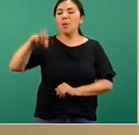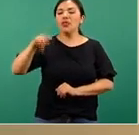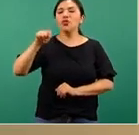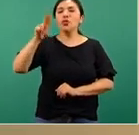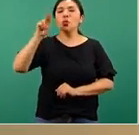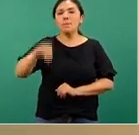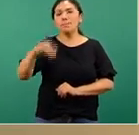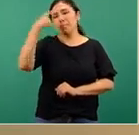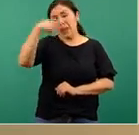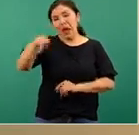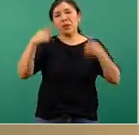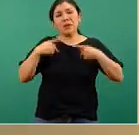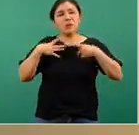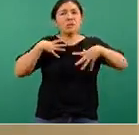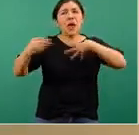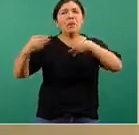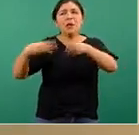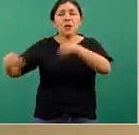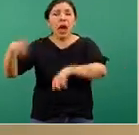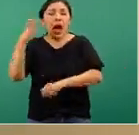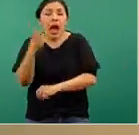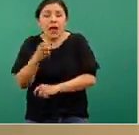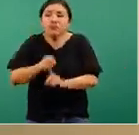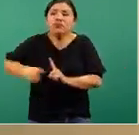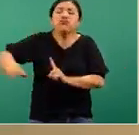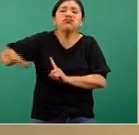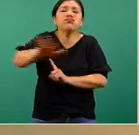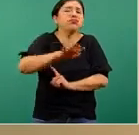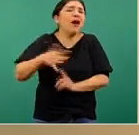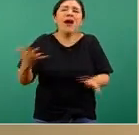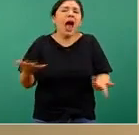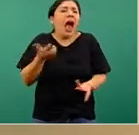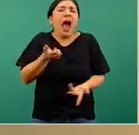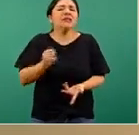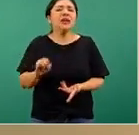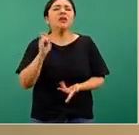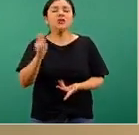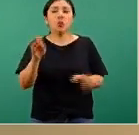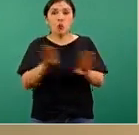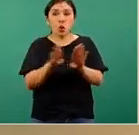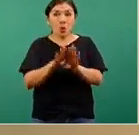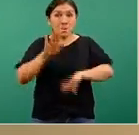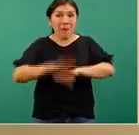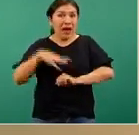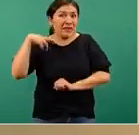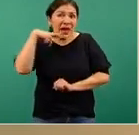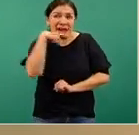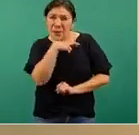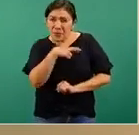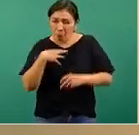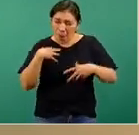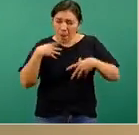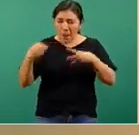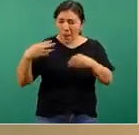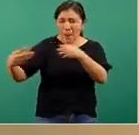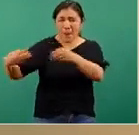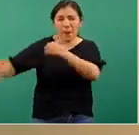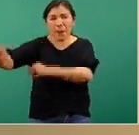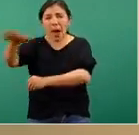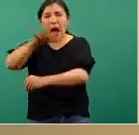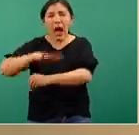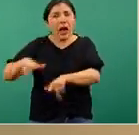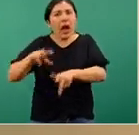o la inercia poblacional de transmisión, y es un fenómeno en el que la velocidad de propagación y la persistencia de